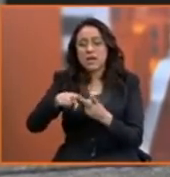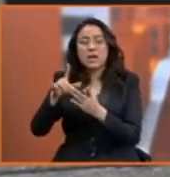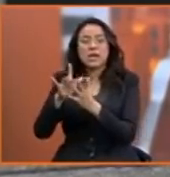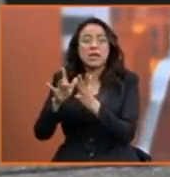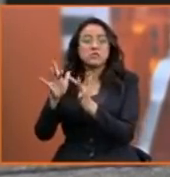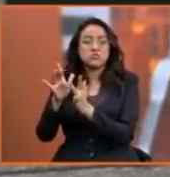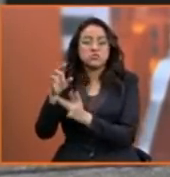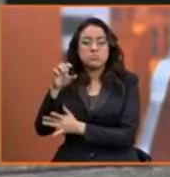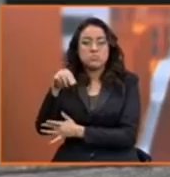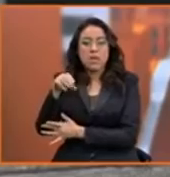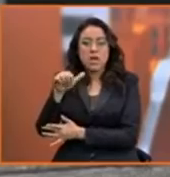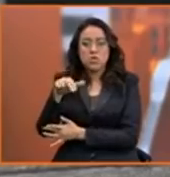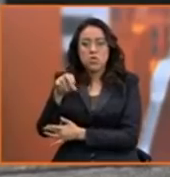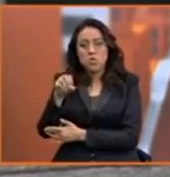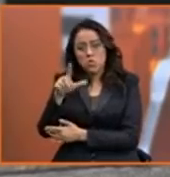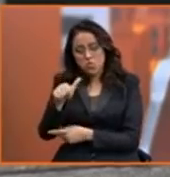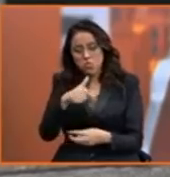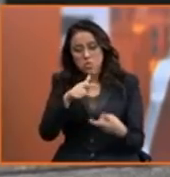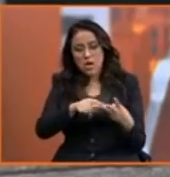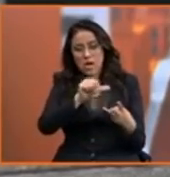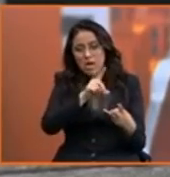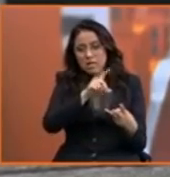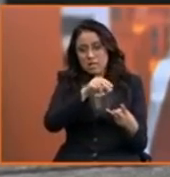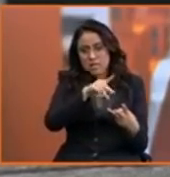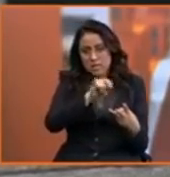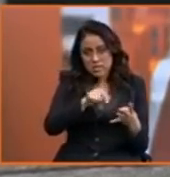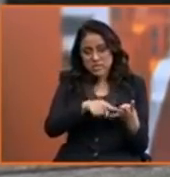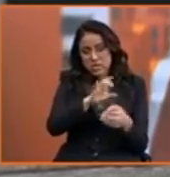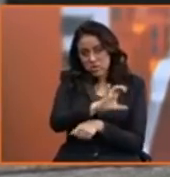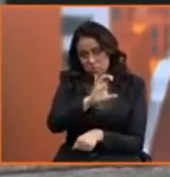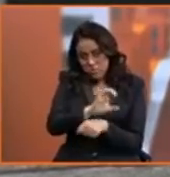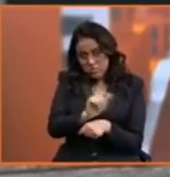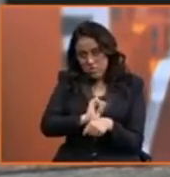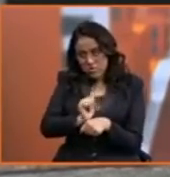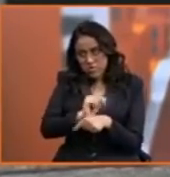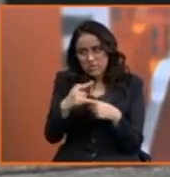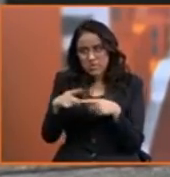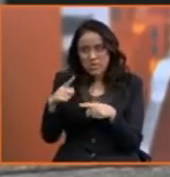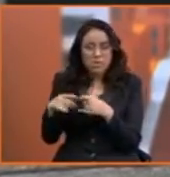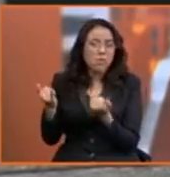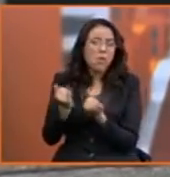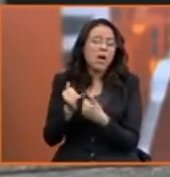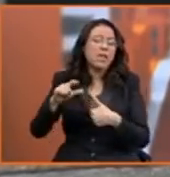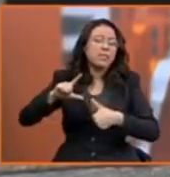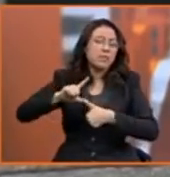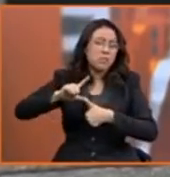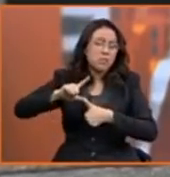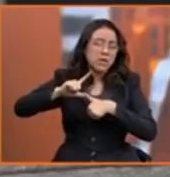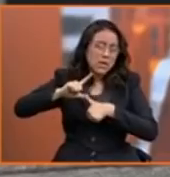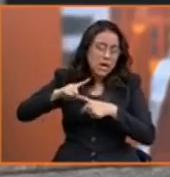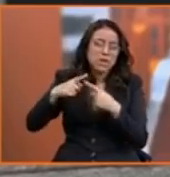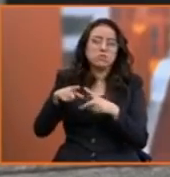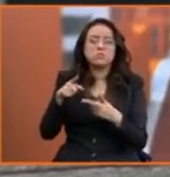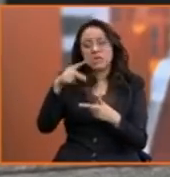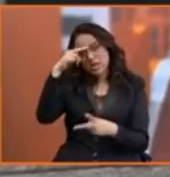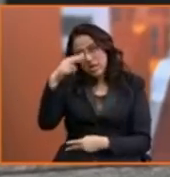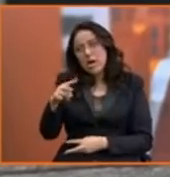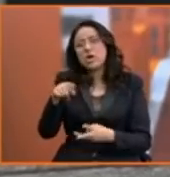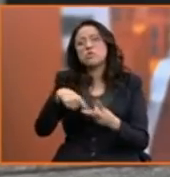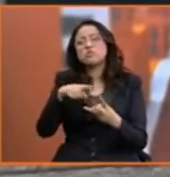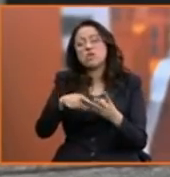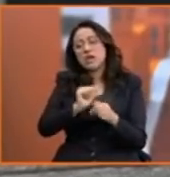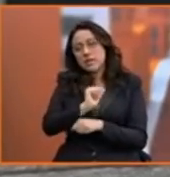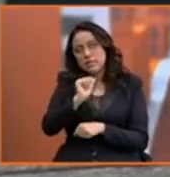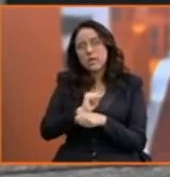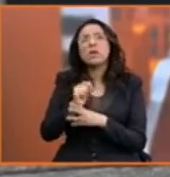Uh-huh. Tenemos a Andrés Parra también, un gran actor colombiano. Hay una cuota de actores latinoamericanos fantásticos, también hay mexicanos, bueno,